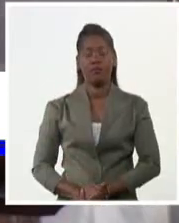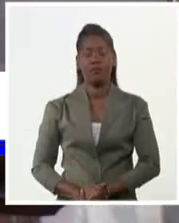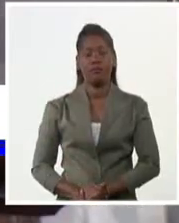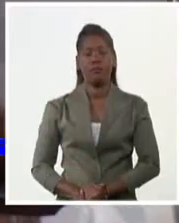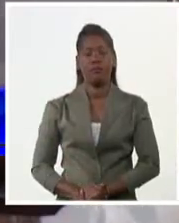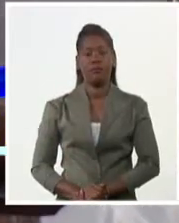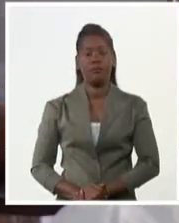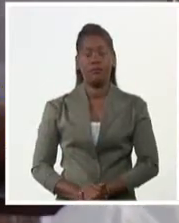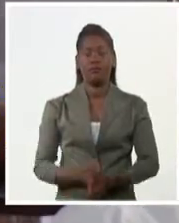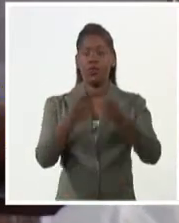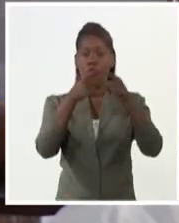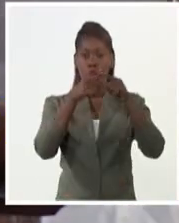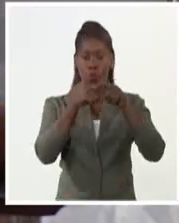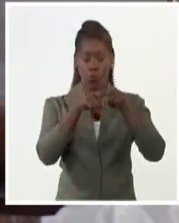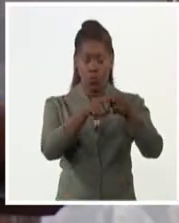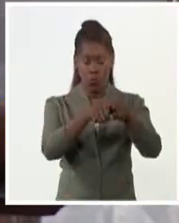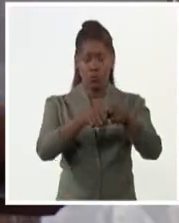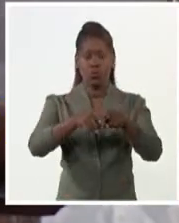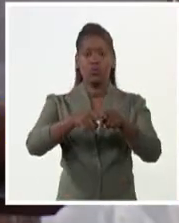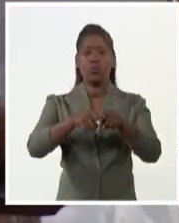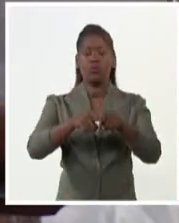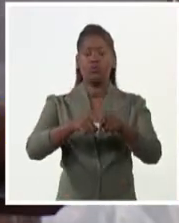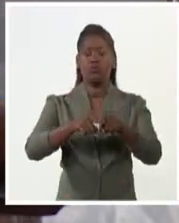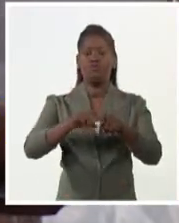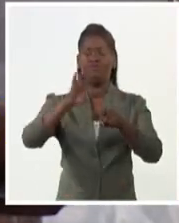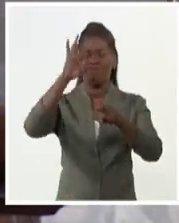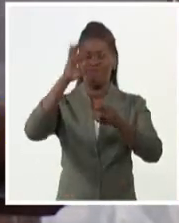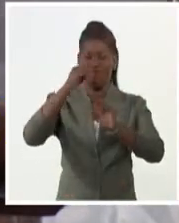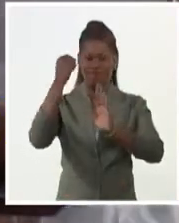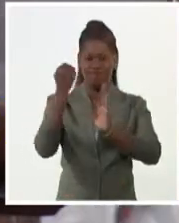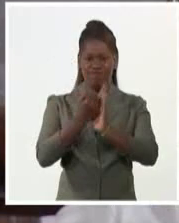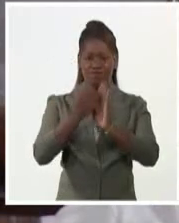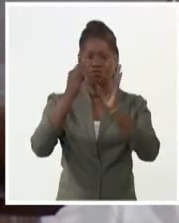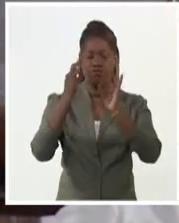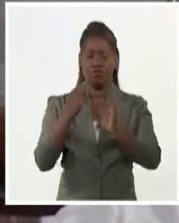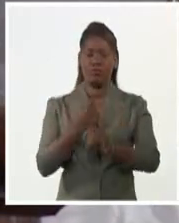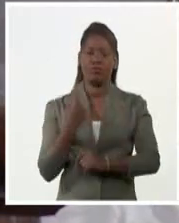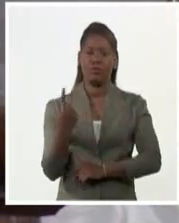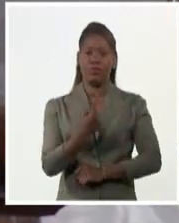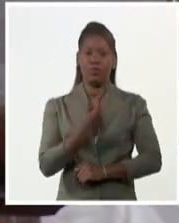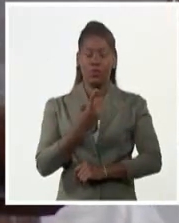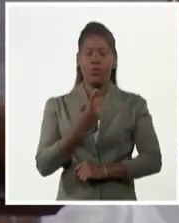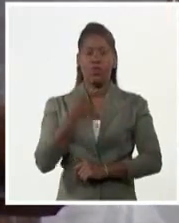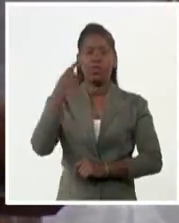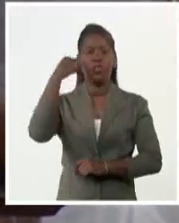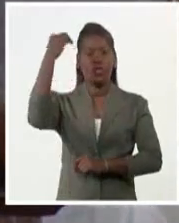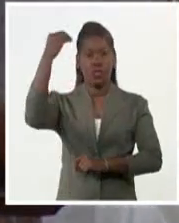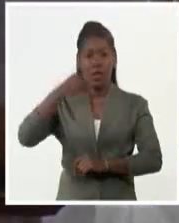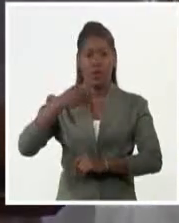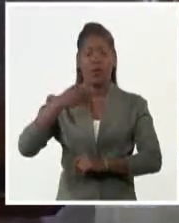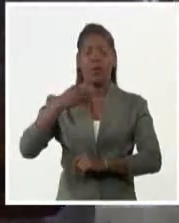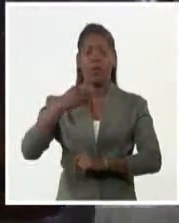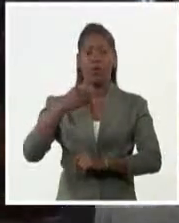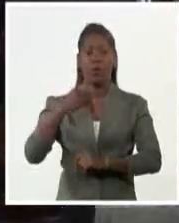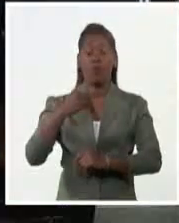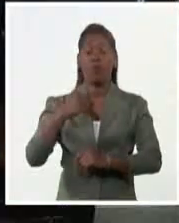y juntos reafirmemos todos la sentencia del titán de bronce.